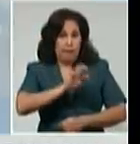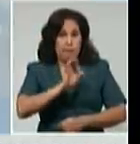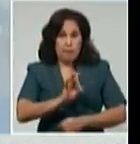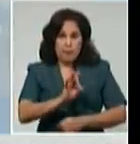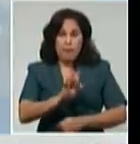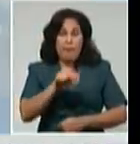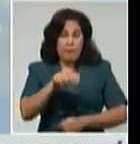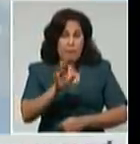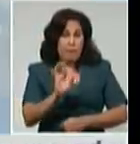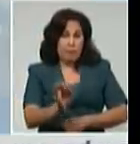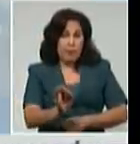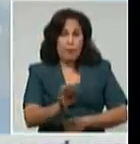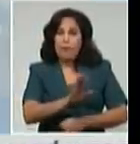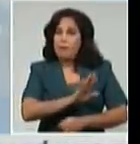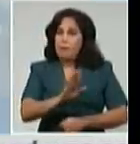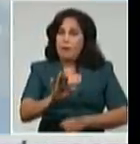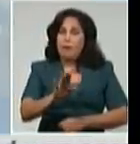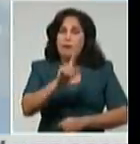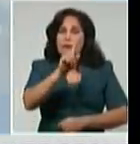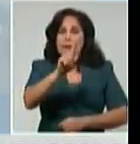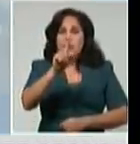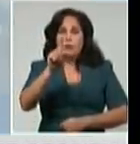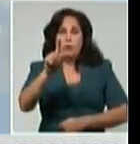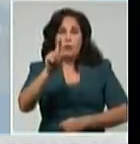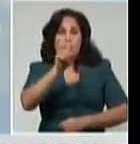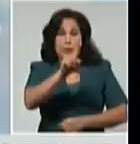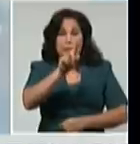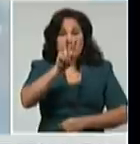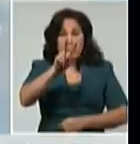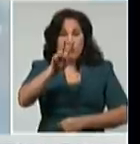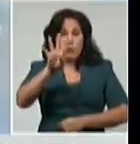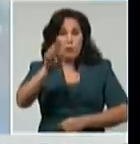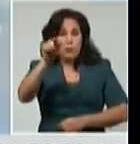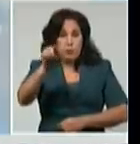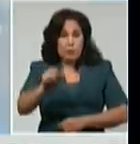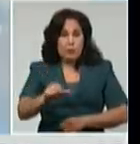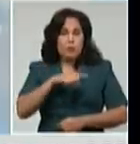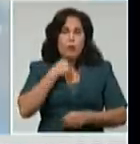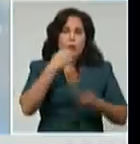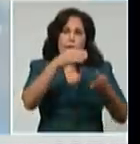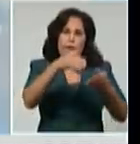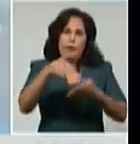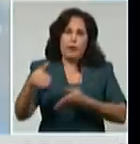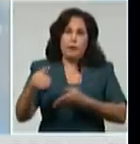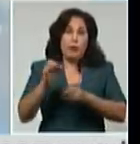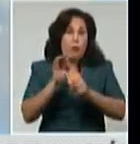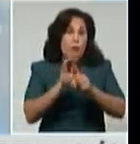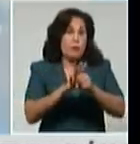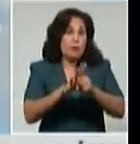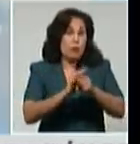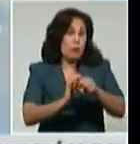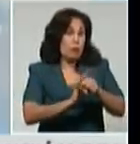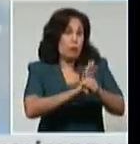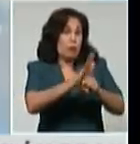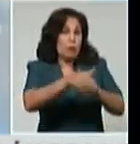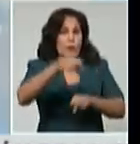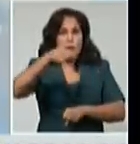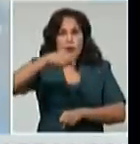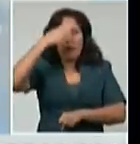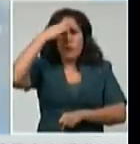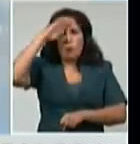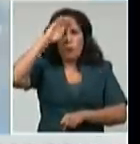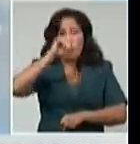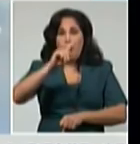esto ya suman 124 personas fallecidas en nuestro país, lo cual da